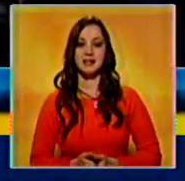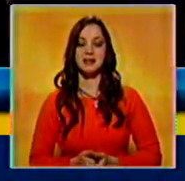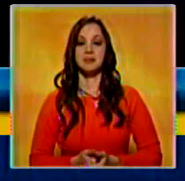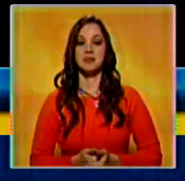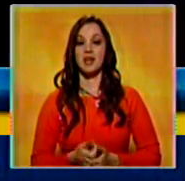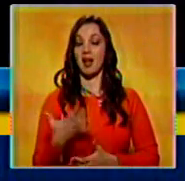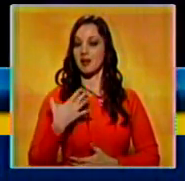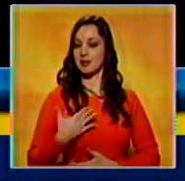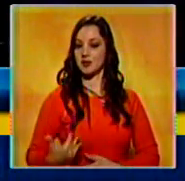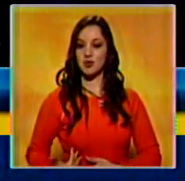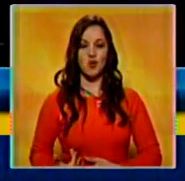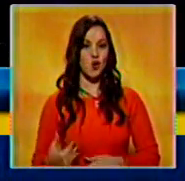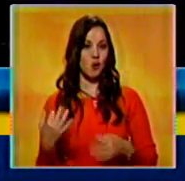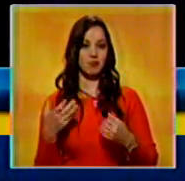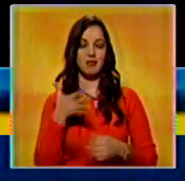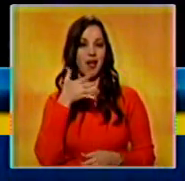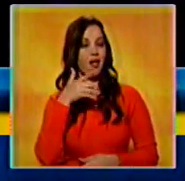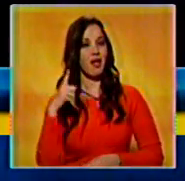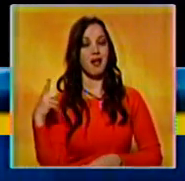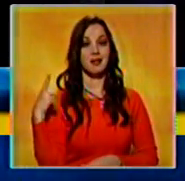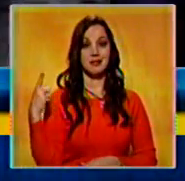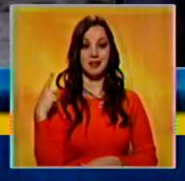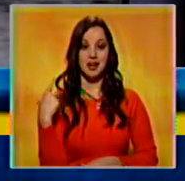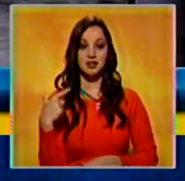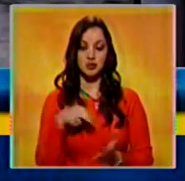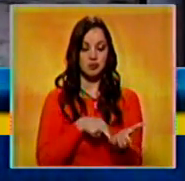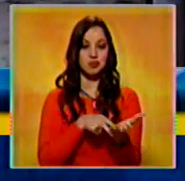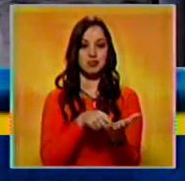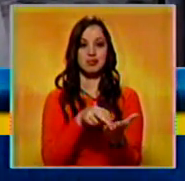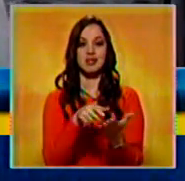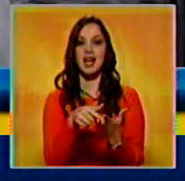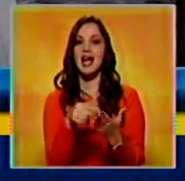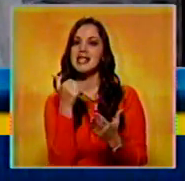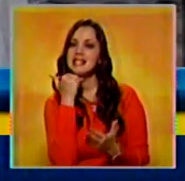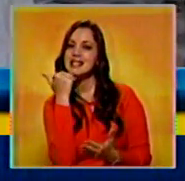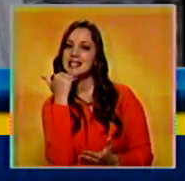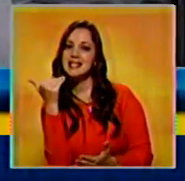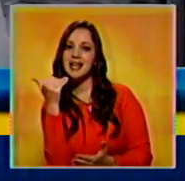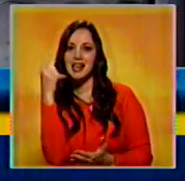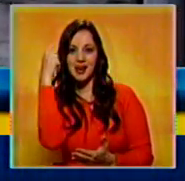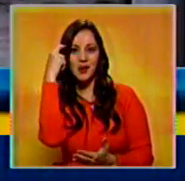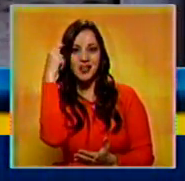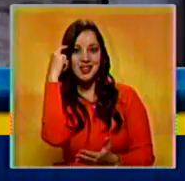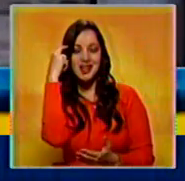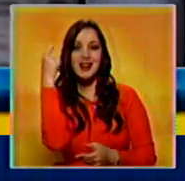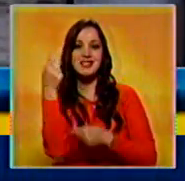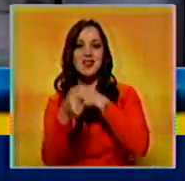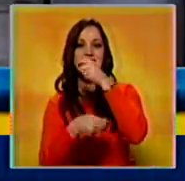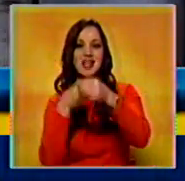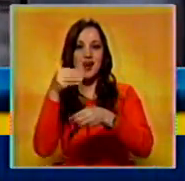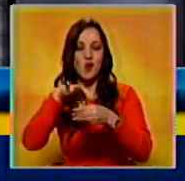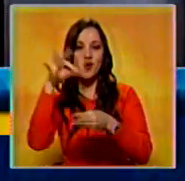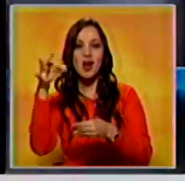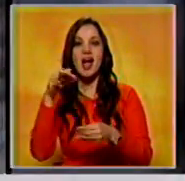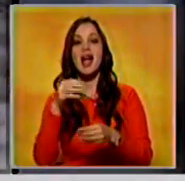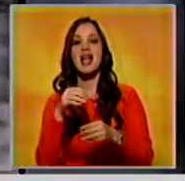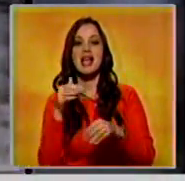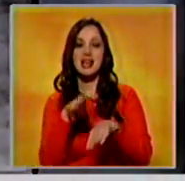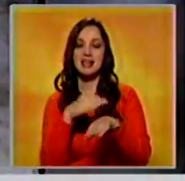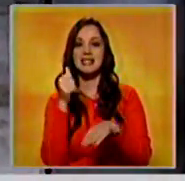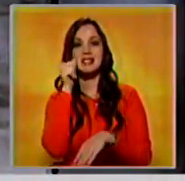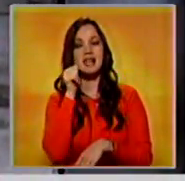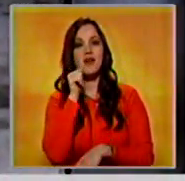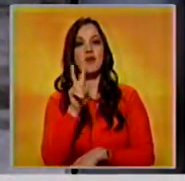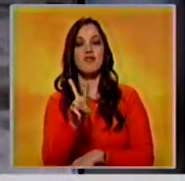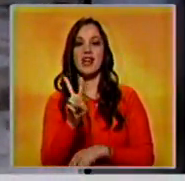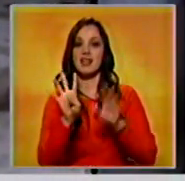con su look casual y elegante, desfilando en el Fashion Show a pocos días de que el certamen que se llevará a cabo este sábado 29 de